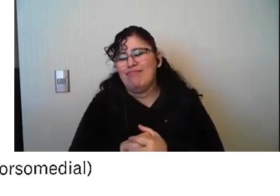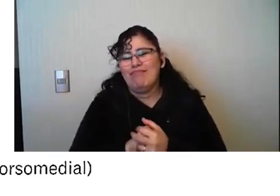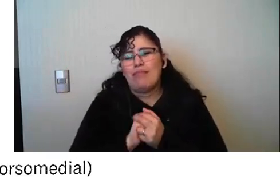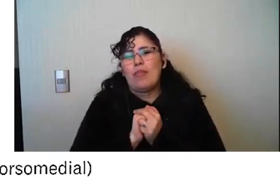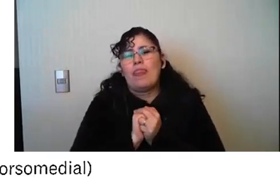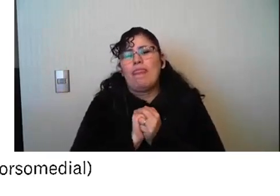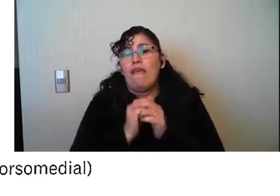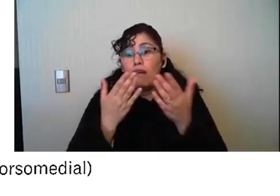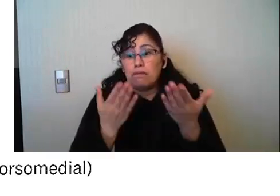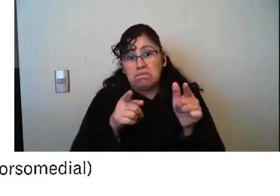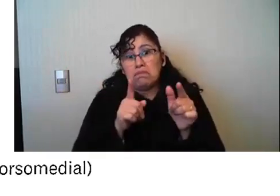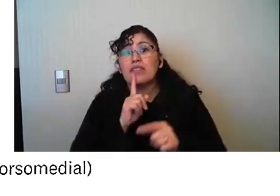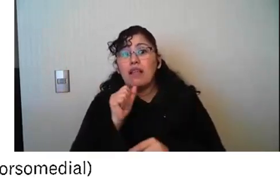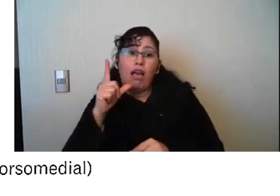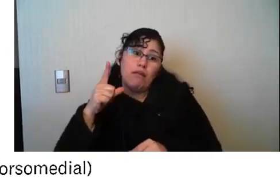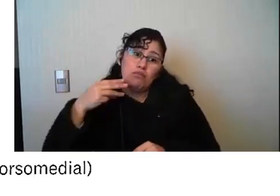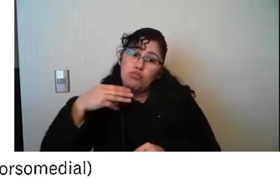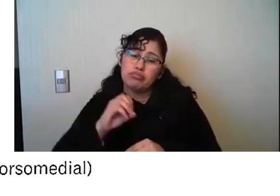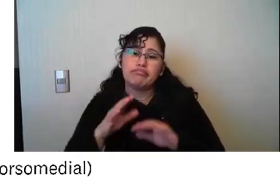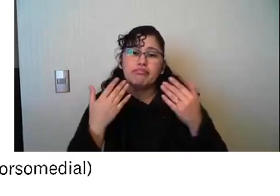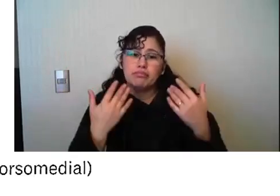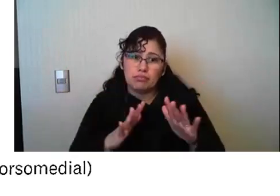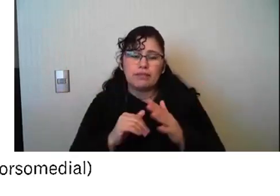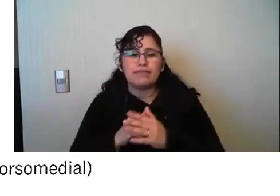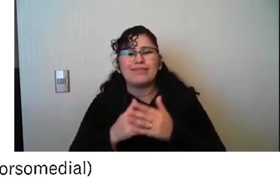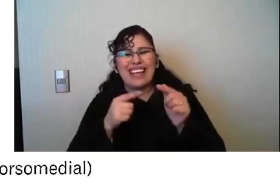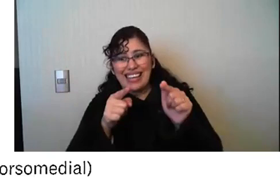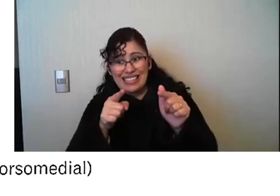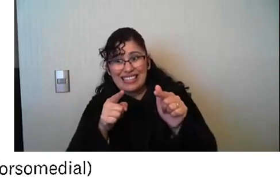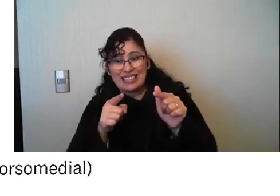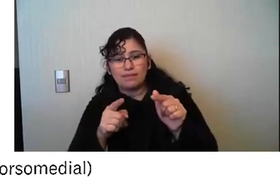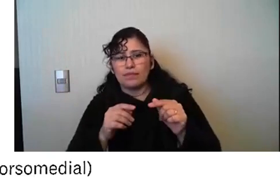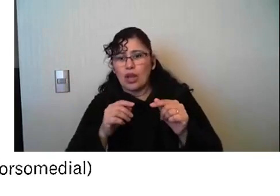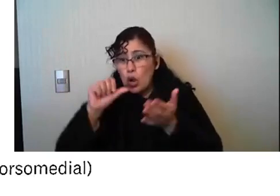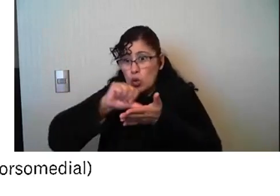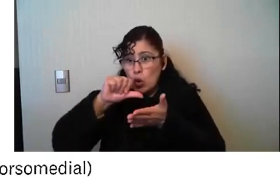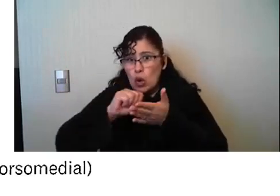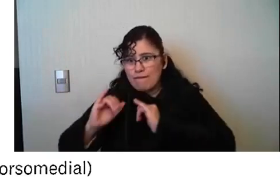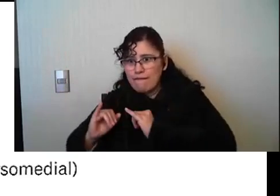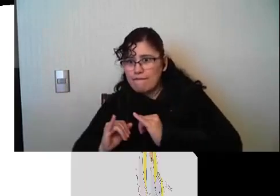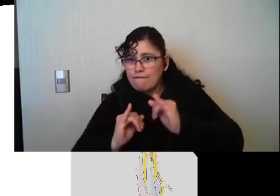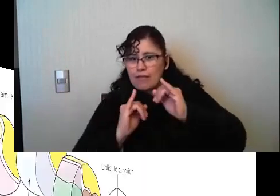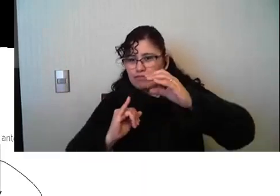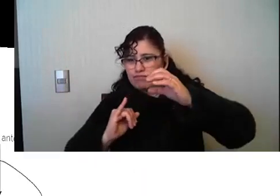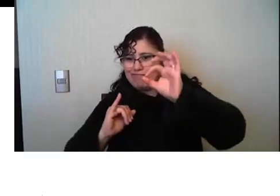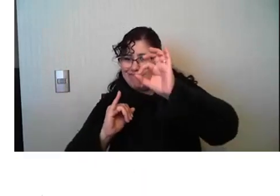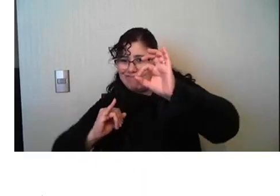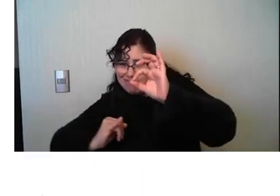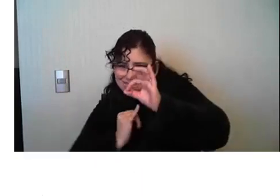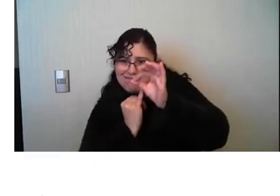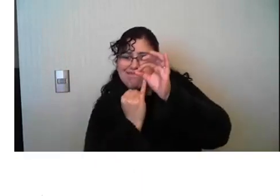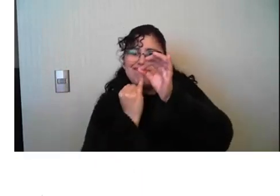Este es nuestro tálamo, ¿ya? Y este es el que está recibiendo algunos de estos núcleos información del